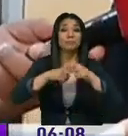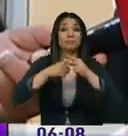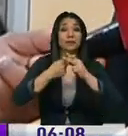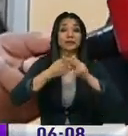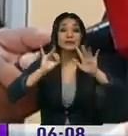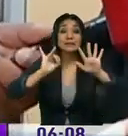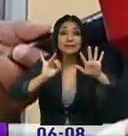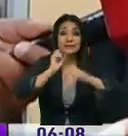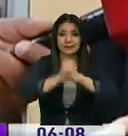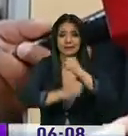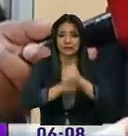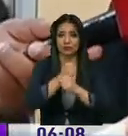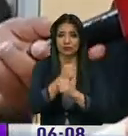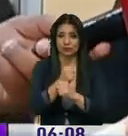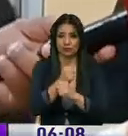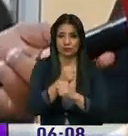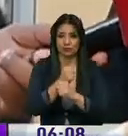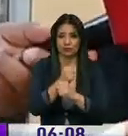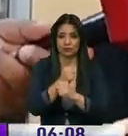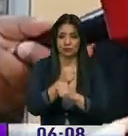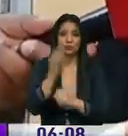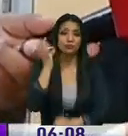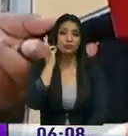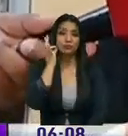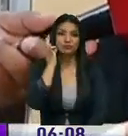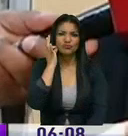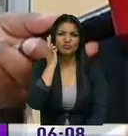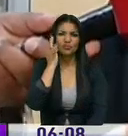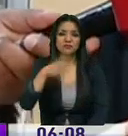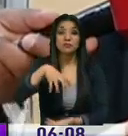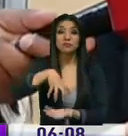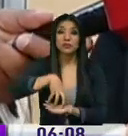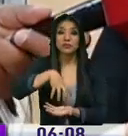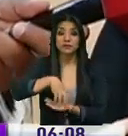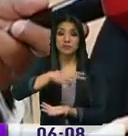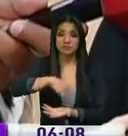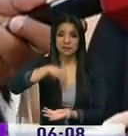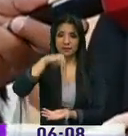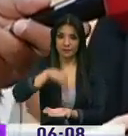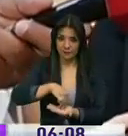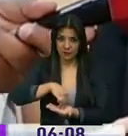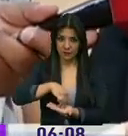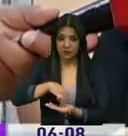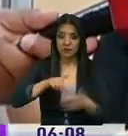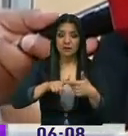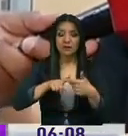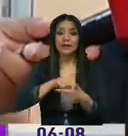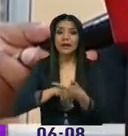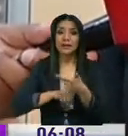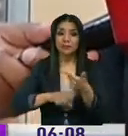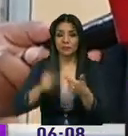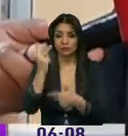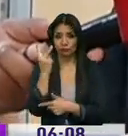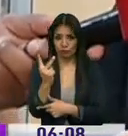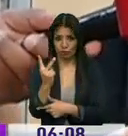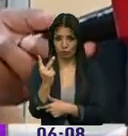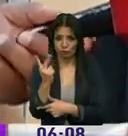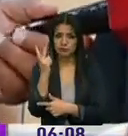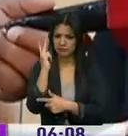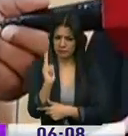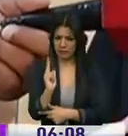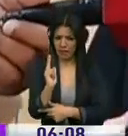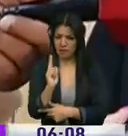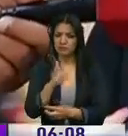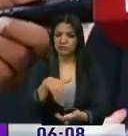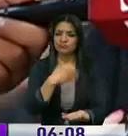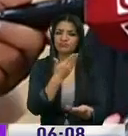una chica que había venido de la provincia de Manabí, conjuntamente con sus dos hermanas, se